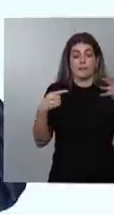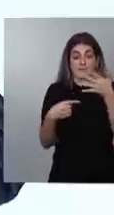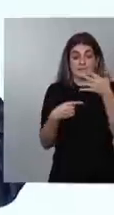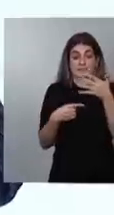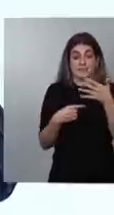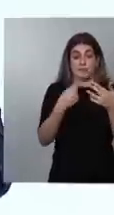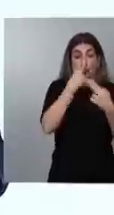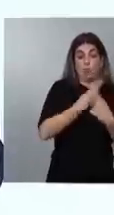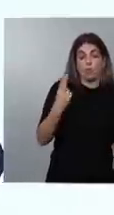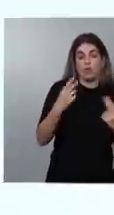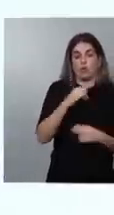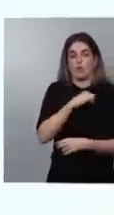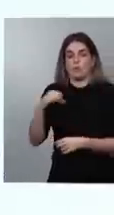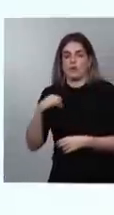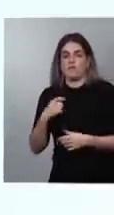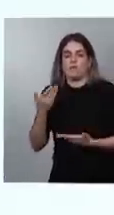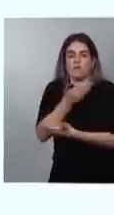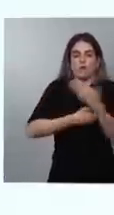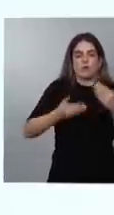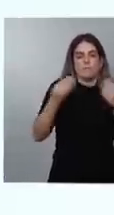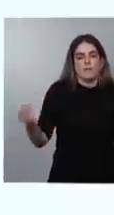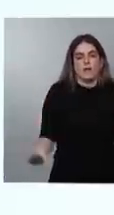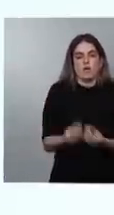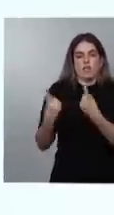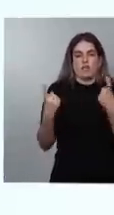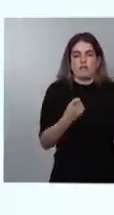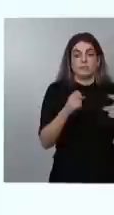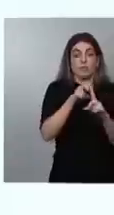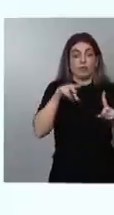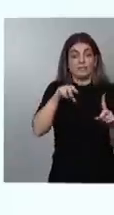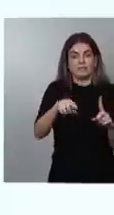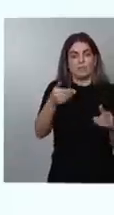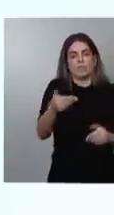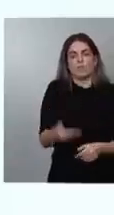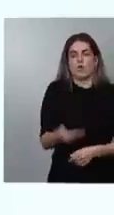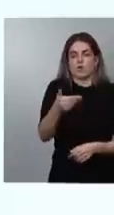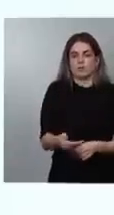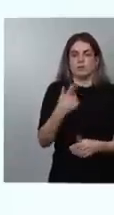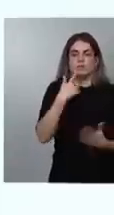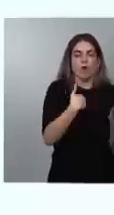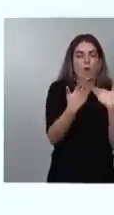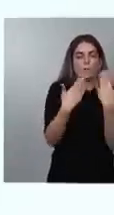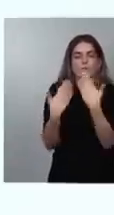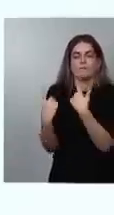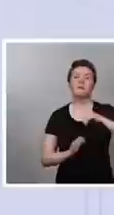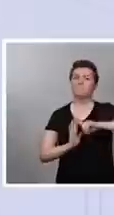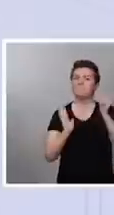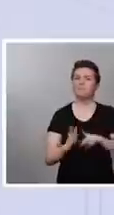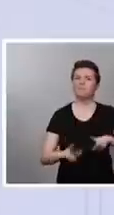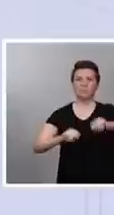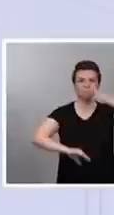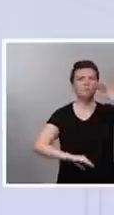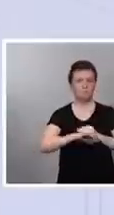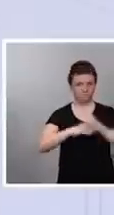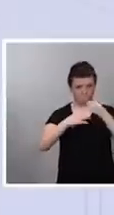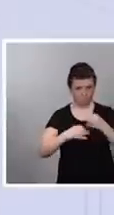Estados Unidos. Y no me extraña, yo hago exactamente lo mismo. Esos dos países son más fiables, fruto de esta política que estamos llevando nosotros, más fiables que en